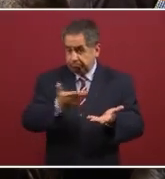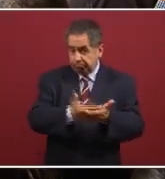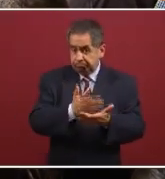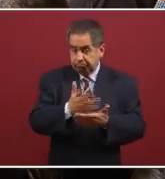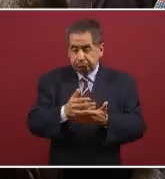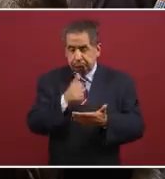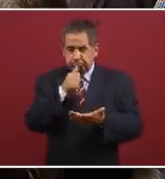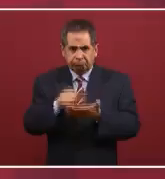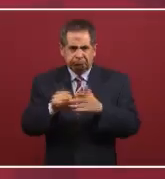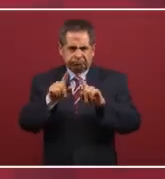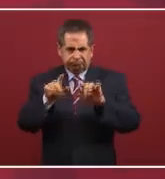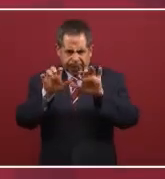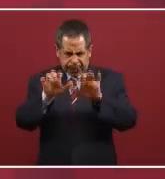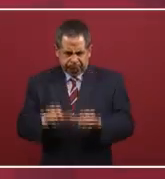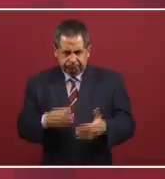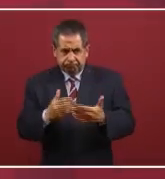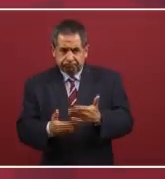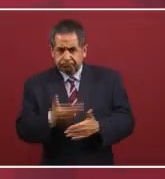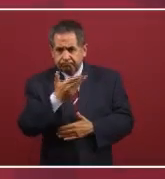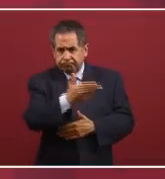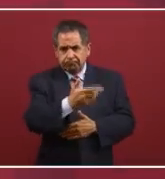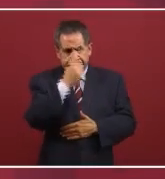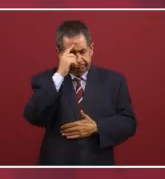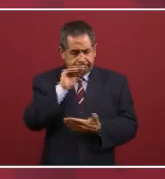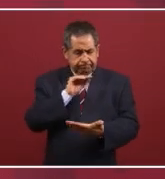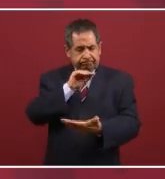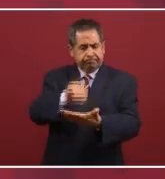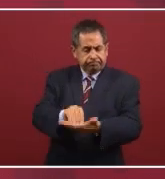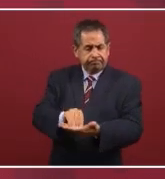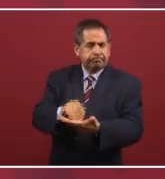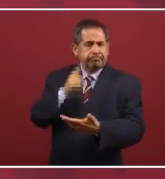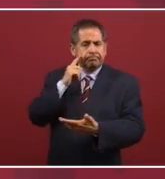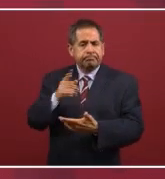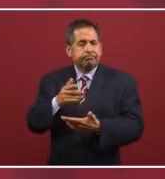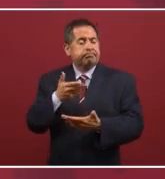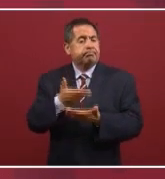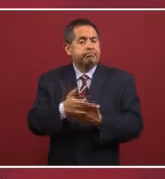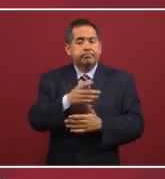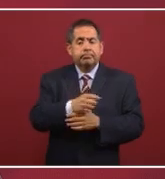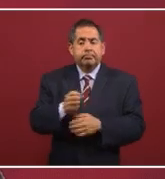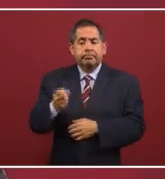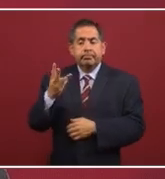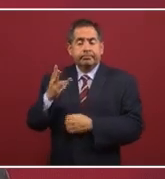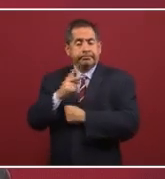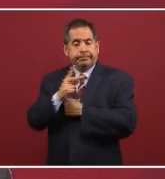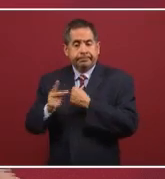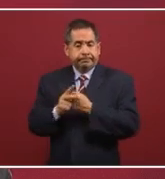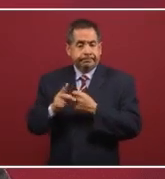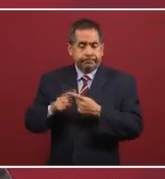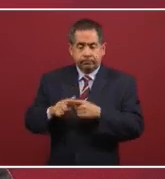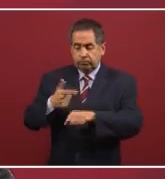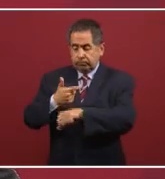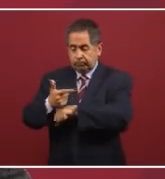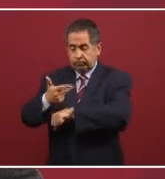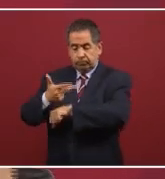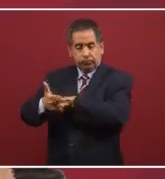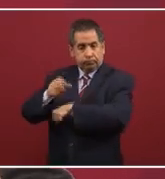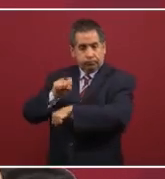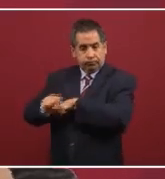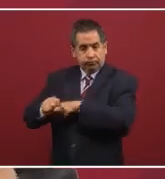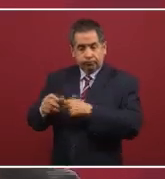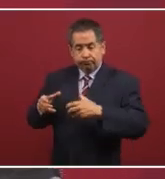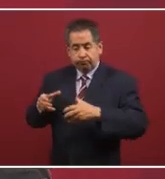envió una carta invitándolo para hacer una iniciativa de desarrollo respecto a los 3 países, Guatemala, Honduras, El Salvador,